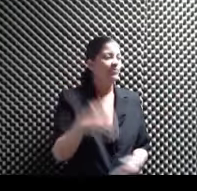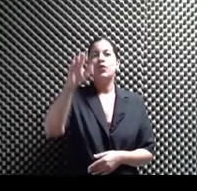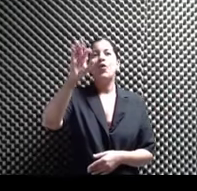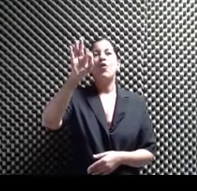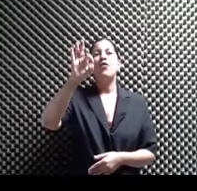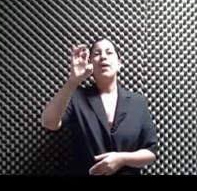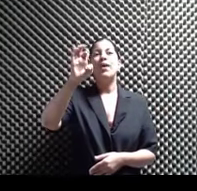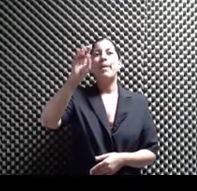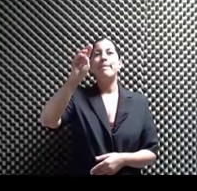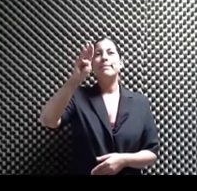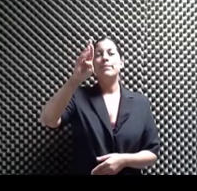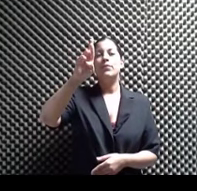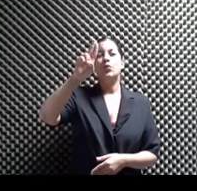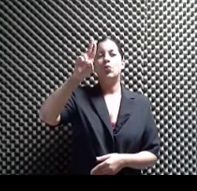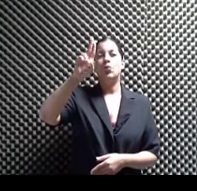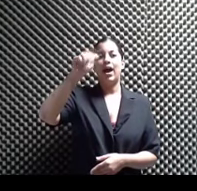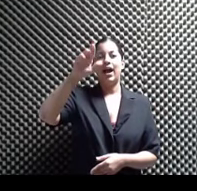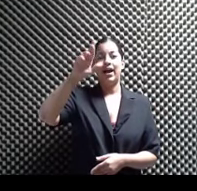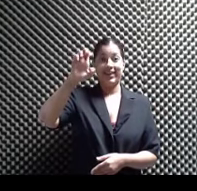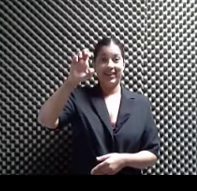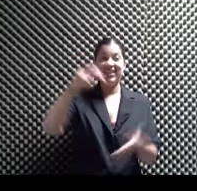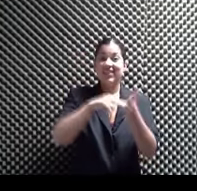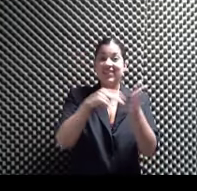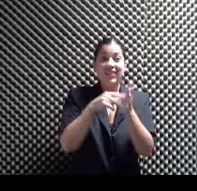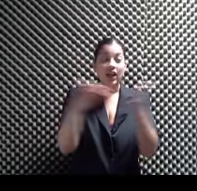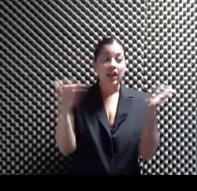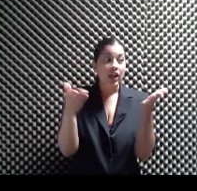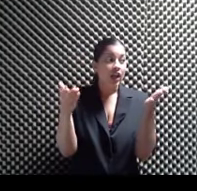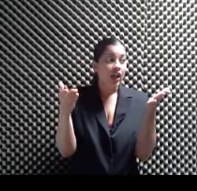De februo O februa Que significa Adivina qué